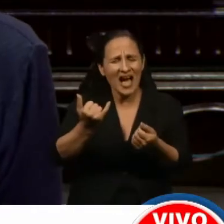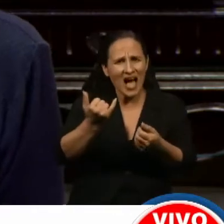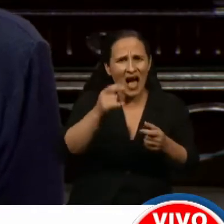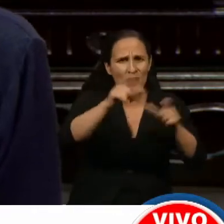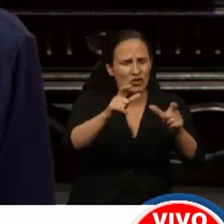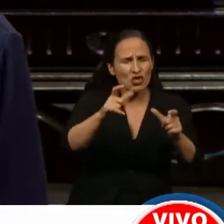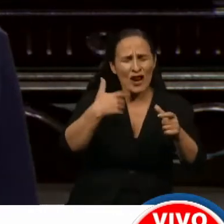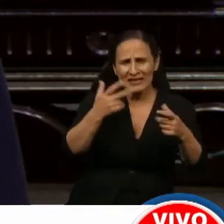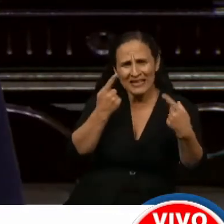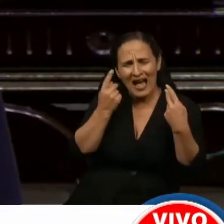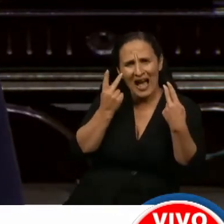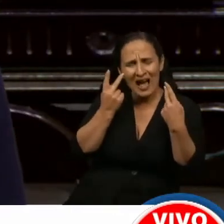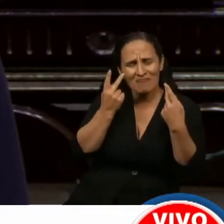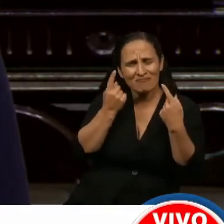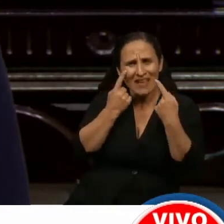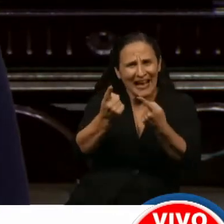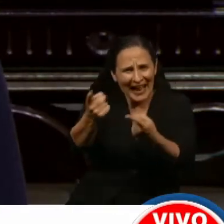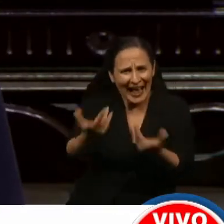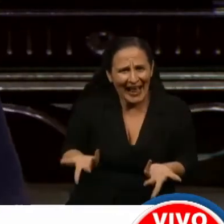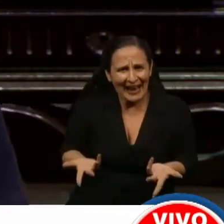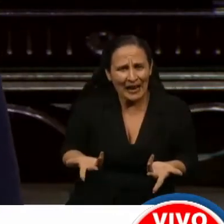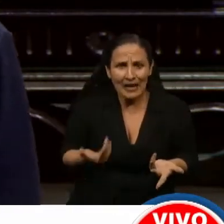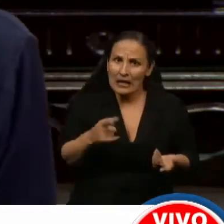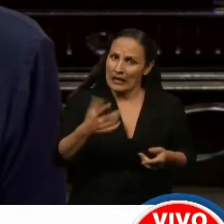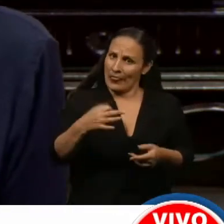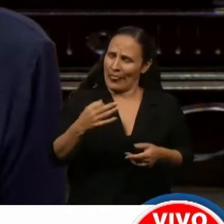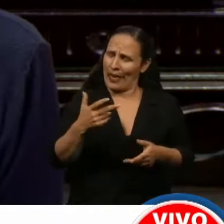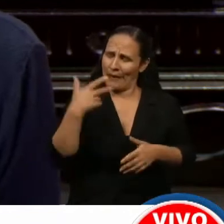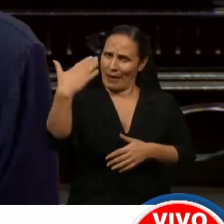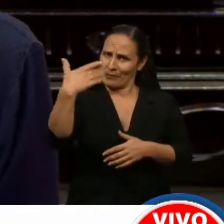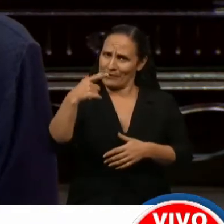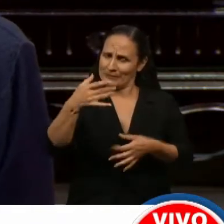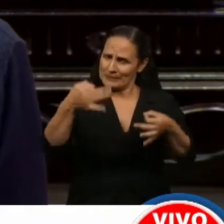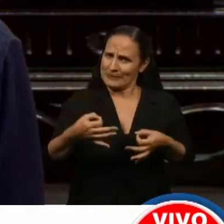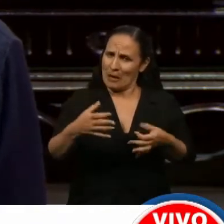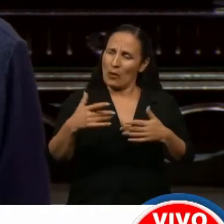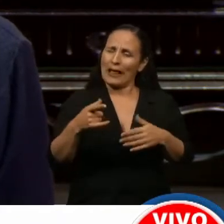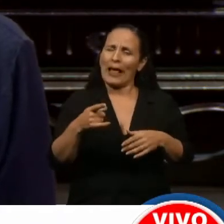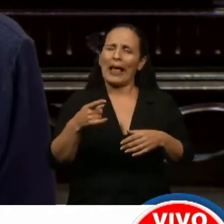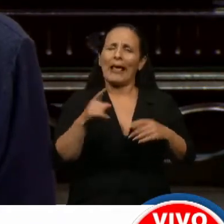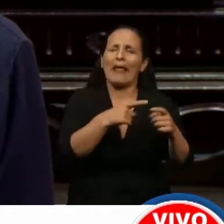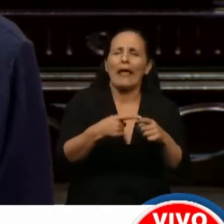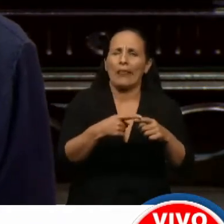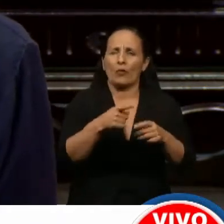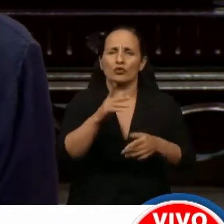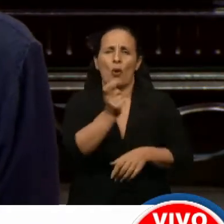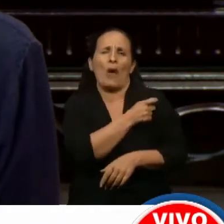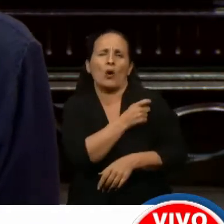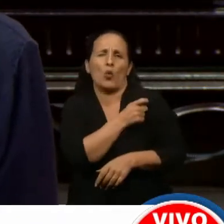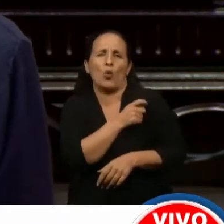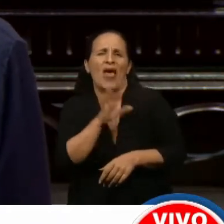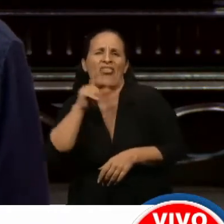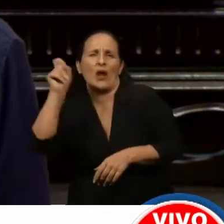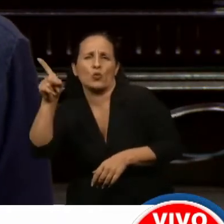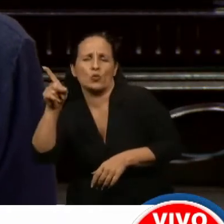hacerlo con mucha madurez, porque cuando uno mira estos datos se da cuenta que en esa pelea por la vacuna, si era rusa